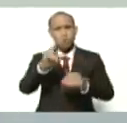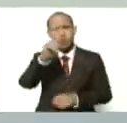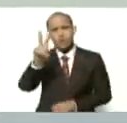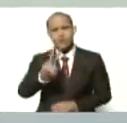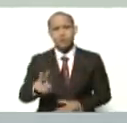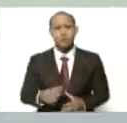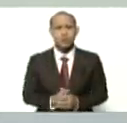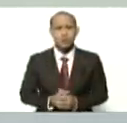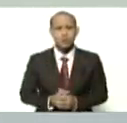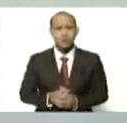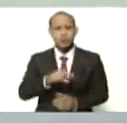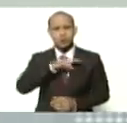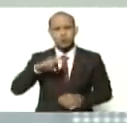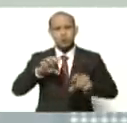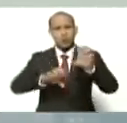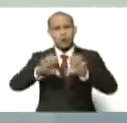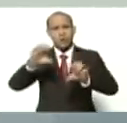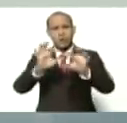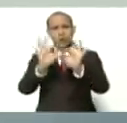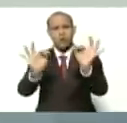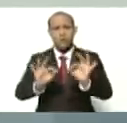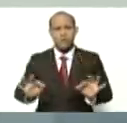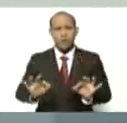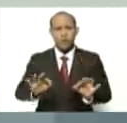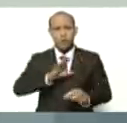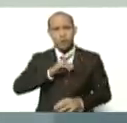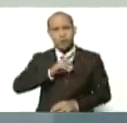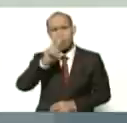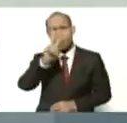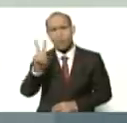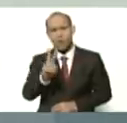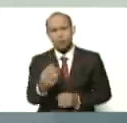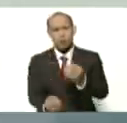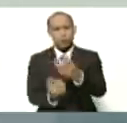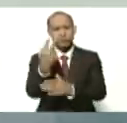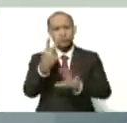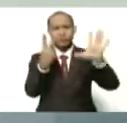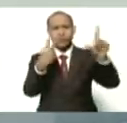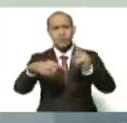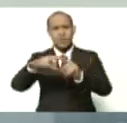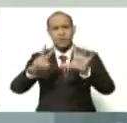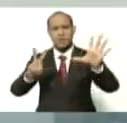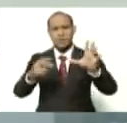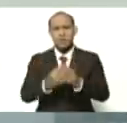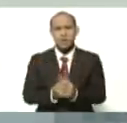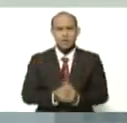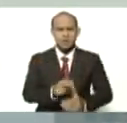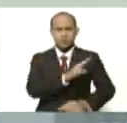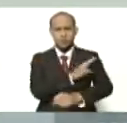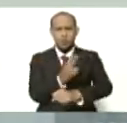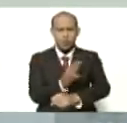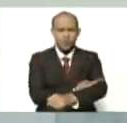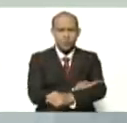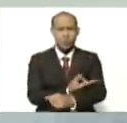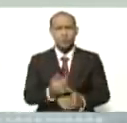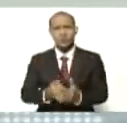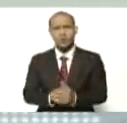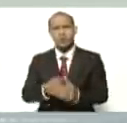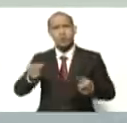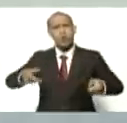hemos estado evaluando nuestro método del método venezolano el 77 sus fortalezas sus